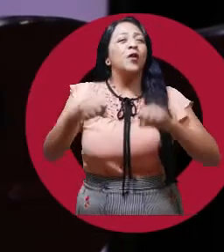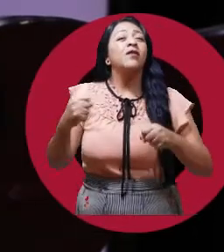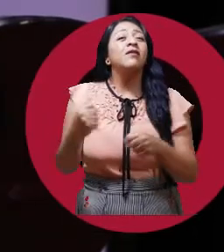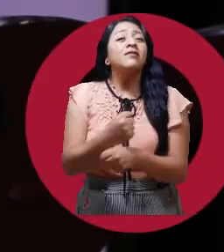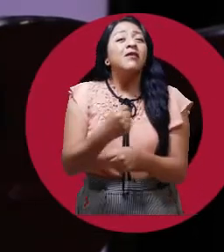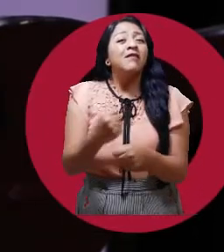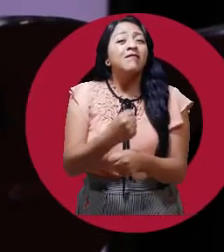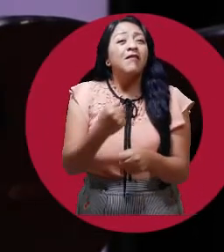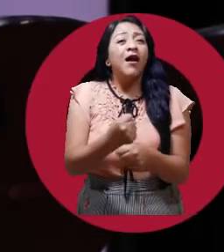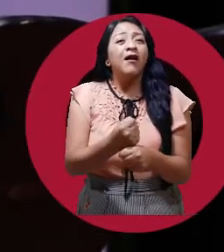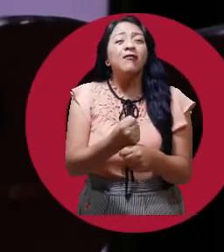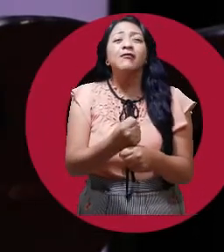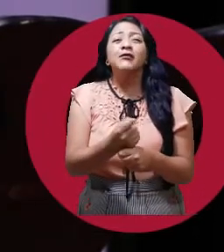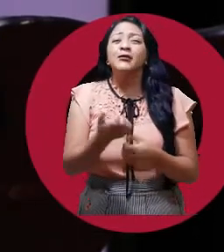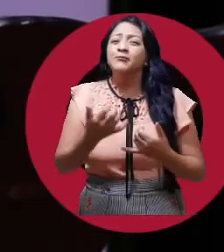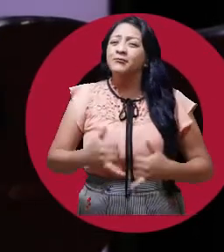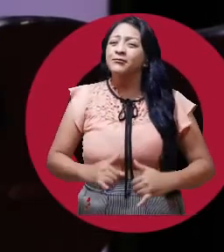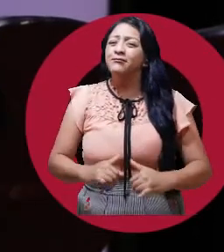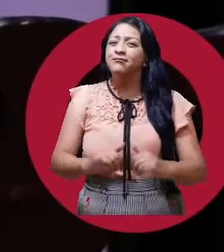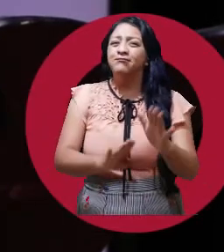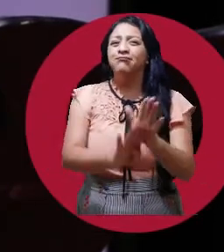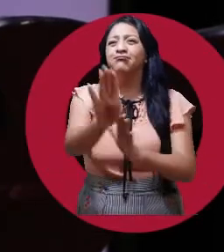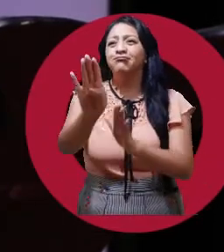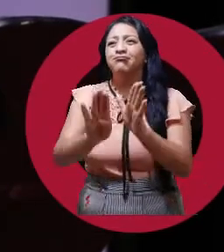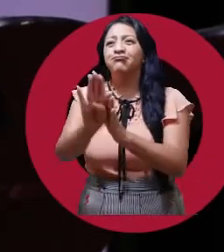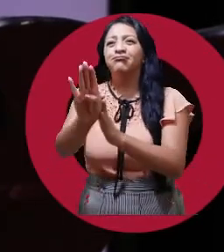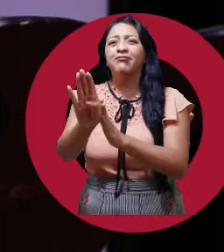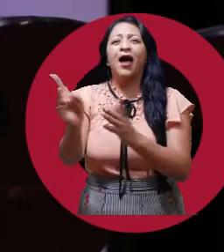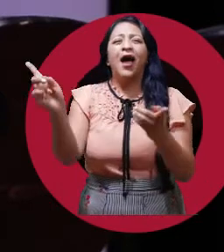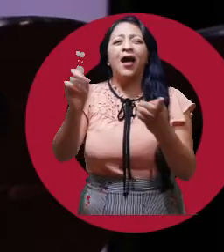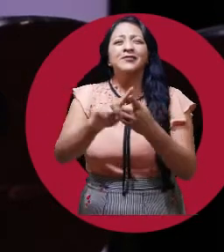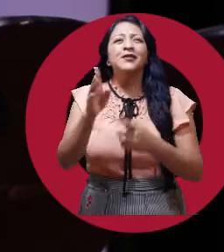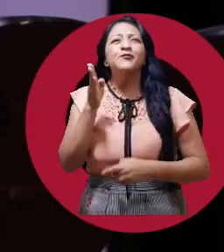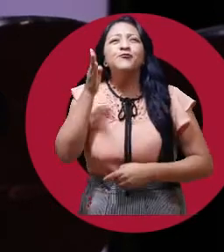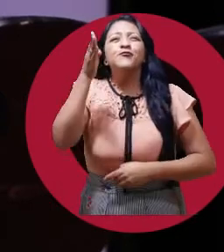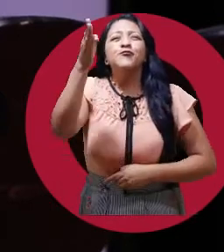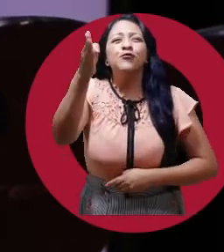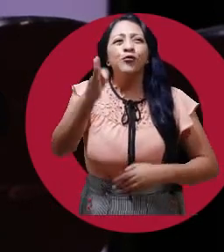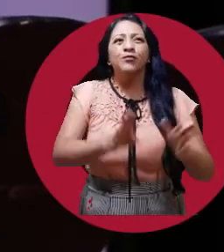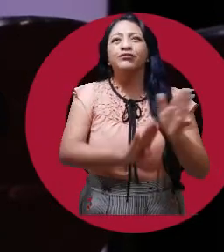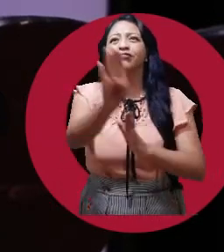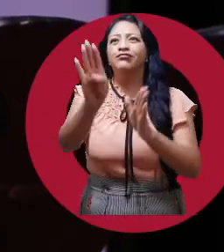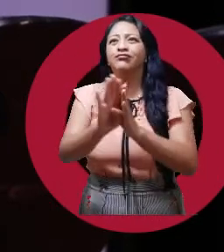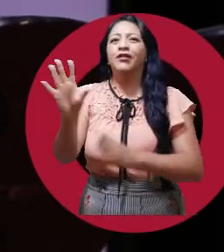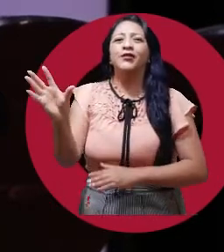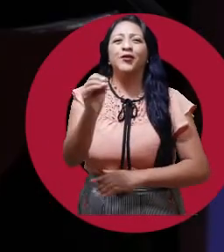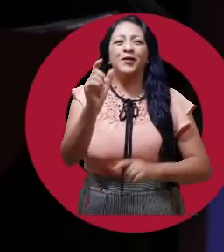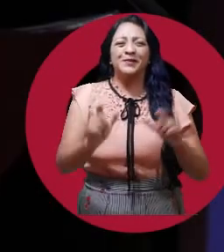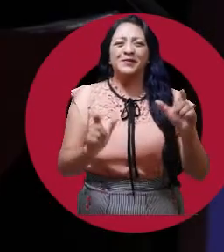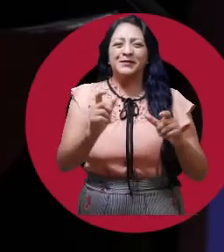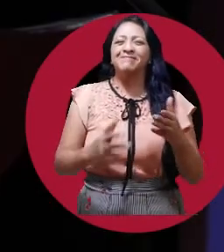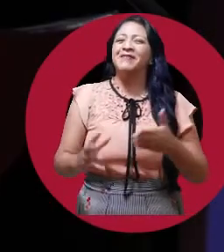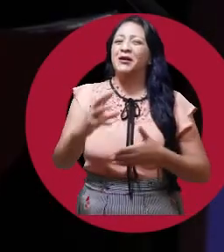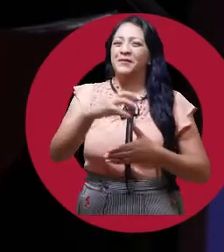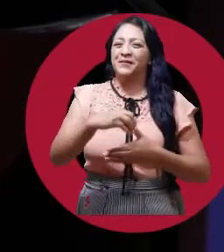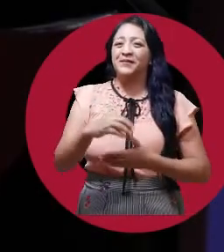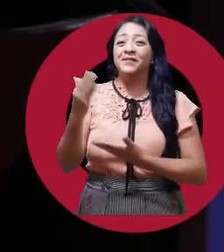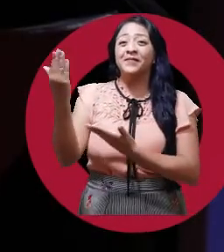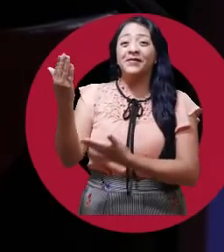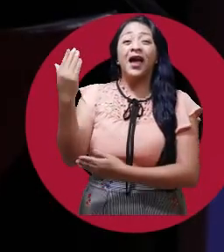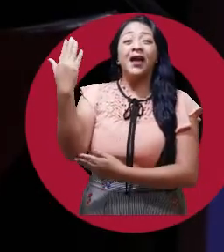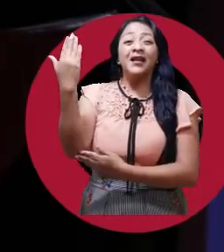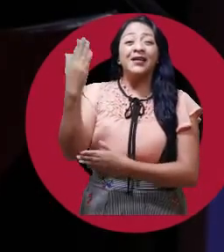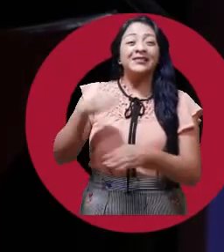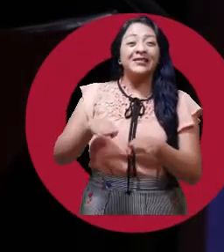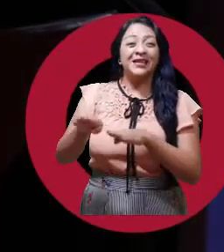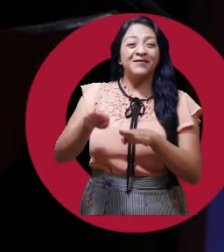que lleve adelante y concluya con un mejor porvenir para todo el Imbabura. Andrea Escaco, alcaldesa